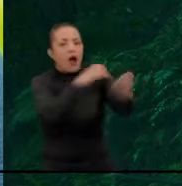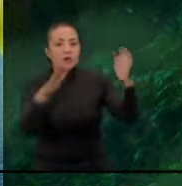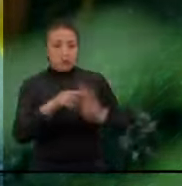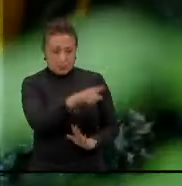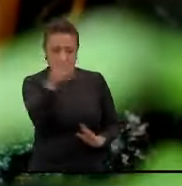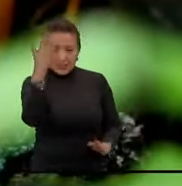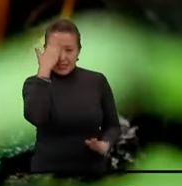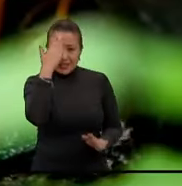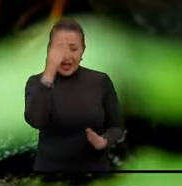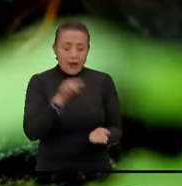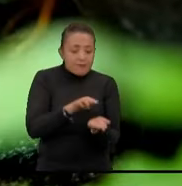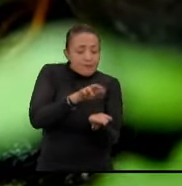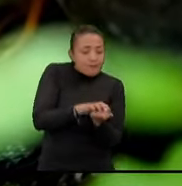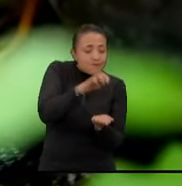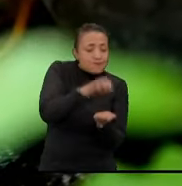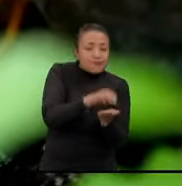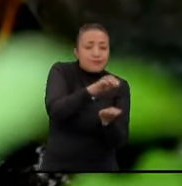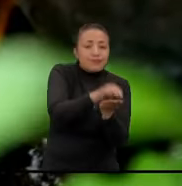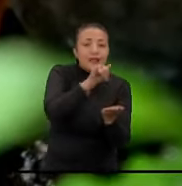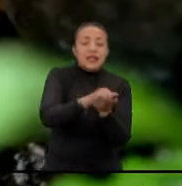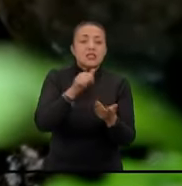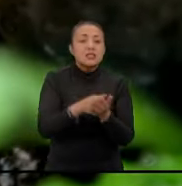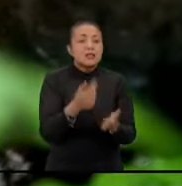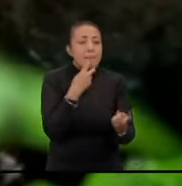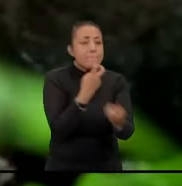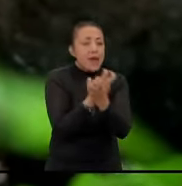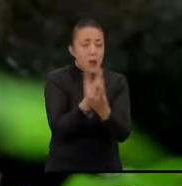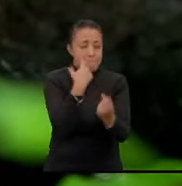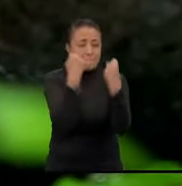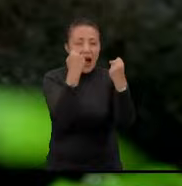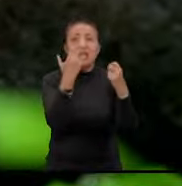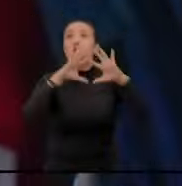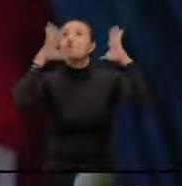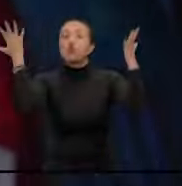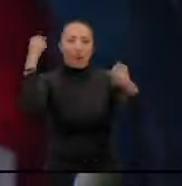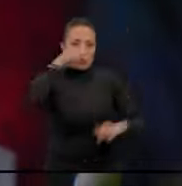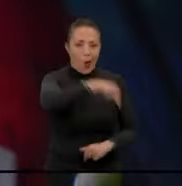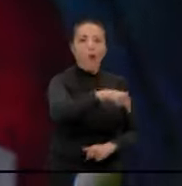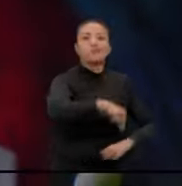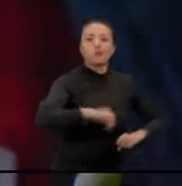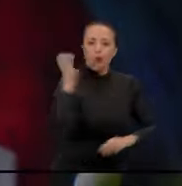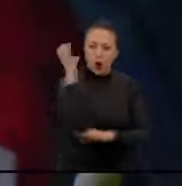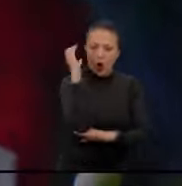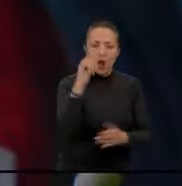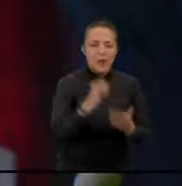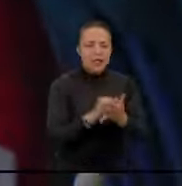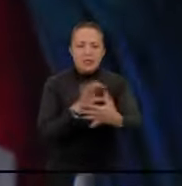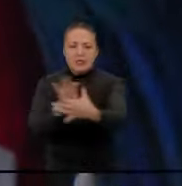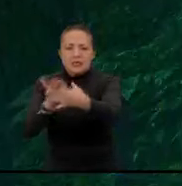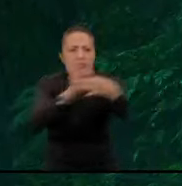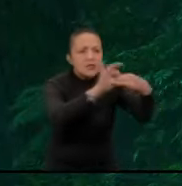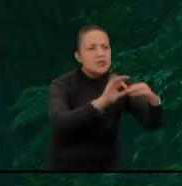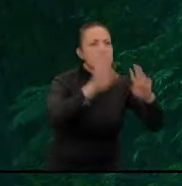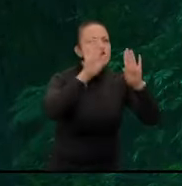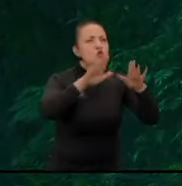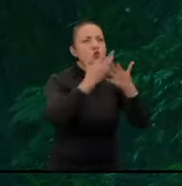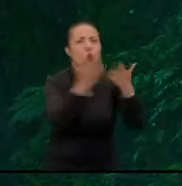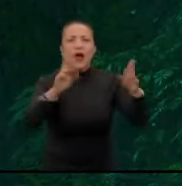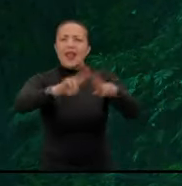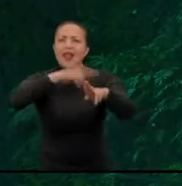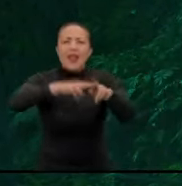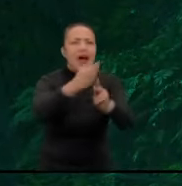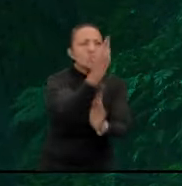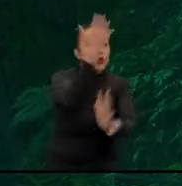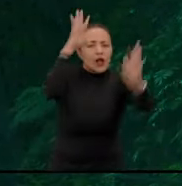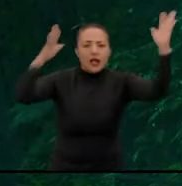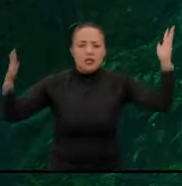venenosa del mundo está en Colombia? Es una combinación de tecnología, conexión con la naturaleza y, aunque suene extraño, con un